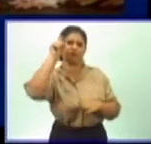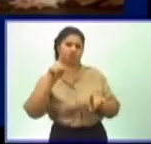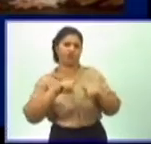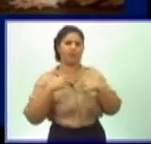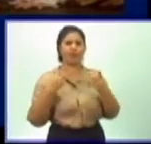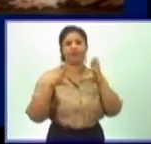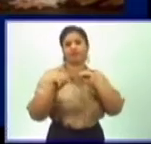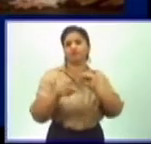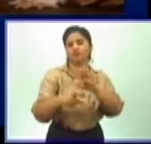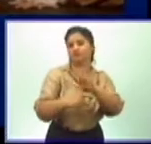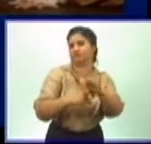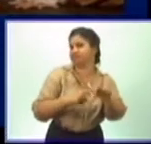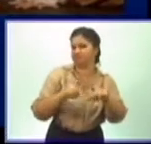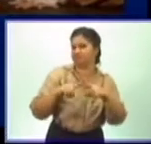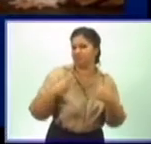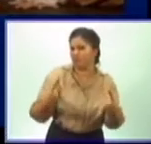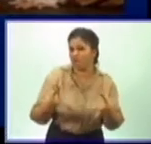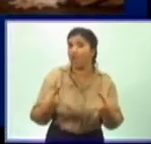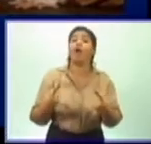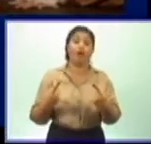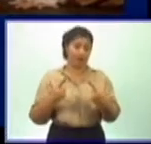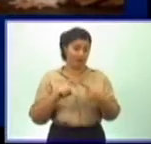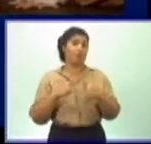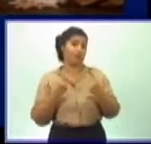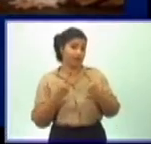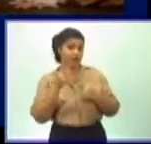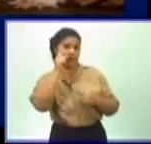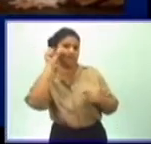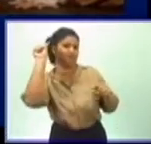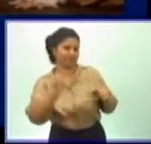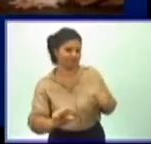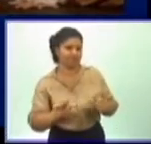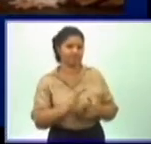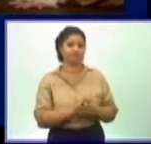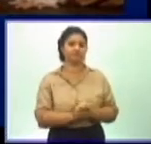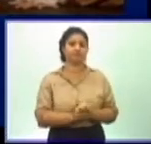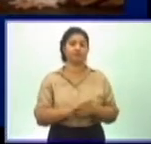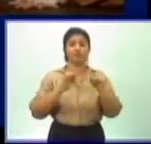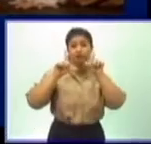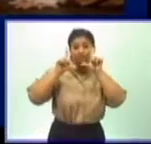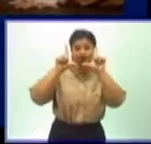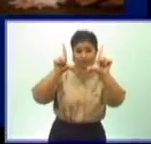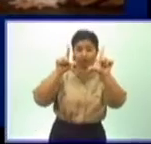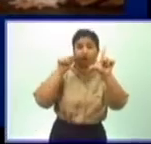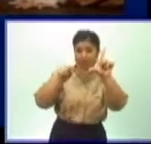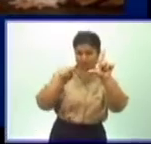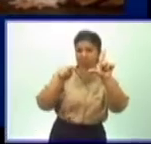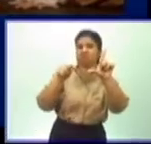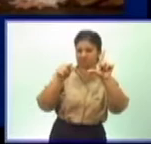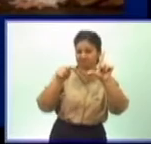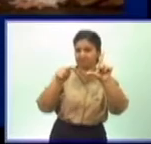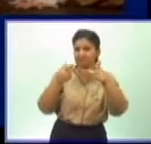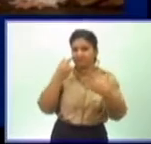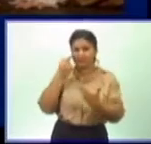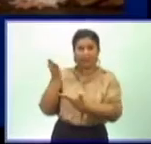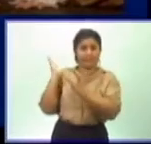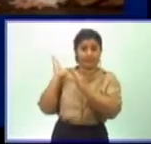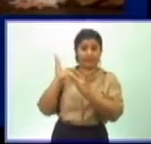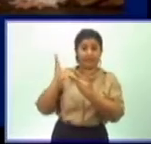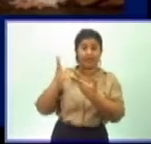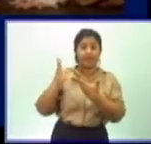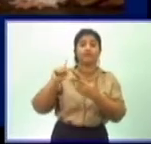como es la intención de Molière. Incluso esta imagen es una imagen de una escena que en próxima clase vamos a analizar, donde